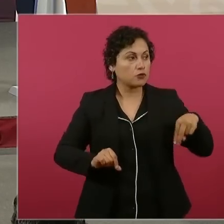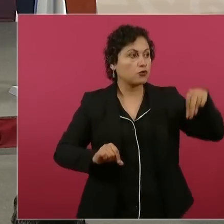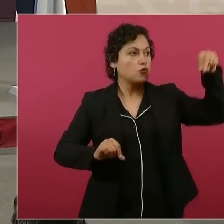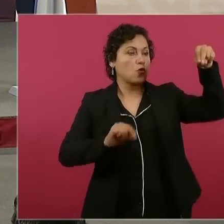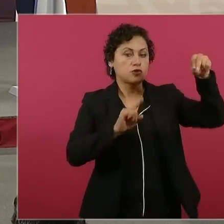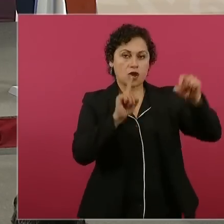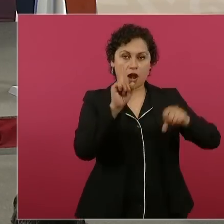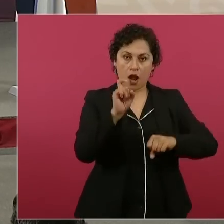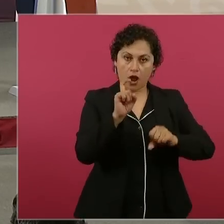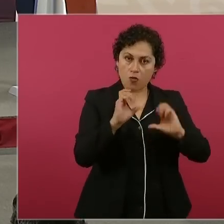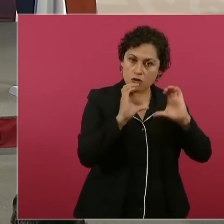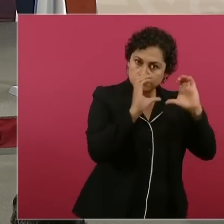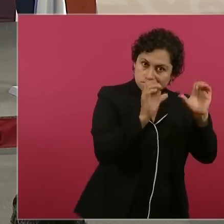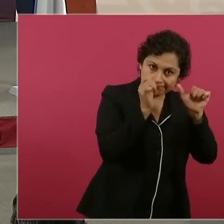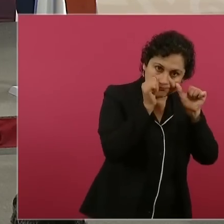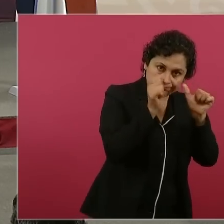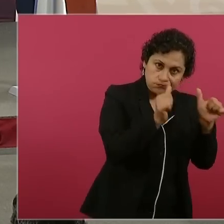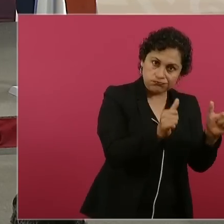eso se tiene que cuidar mucho.